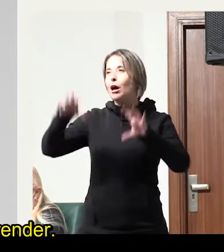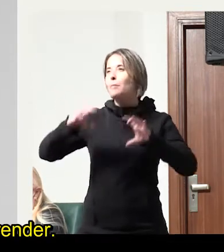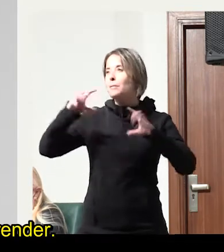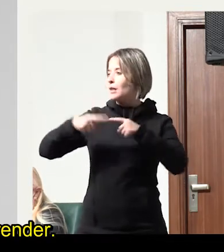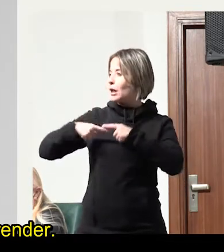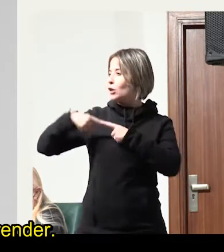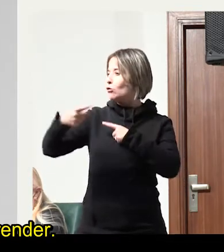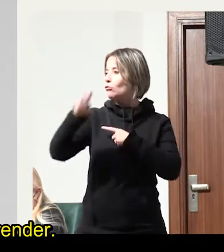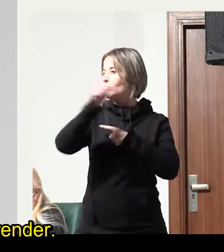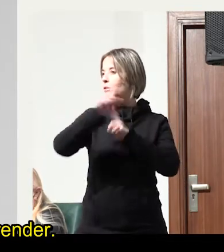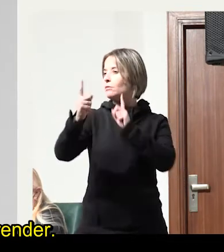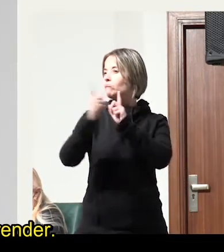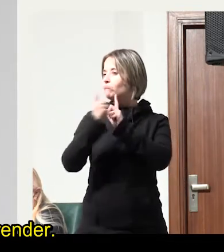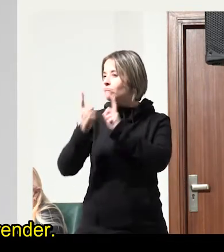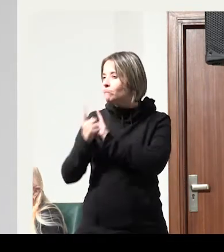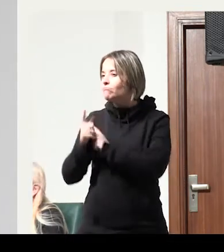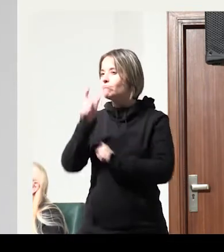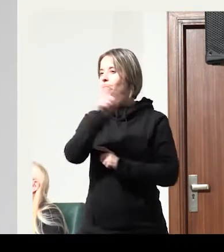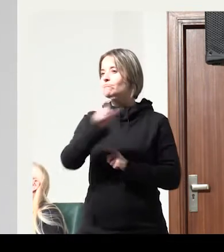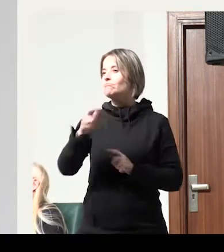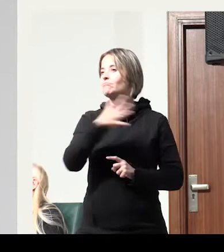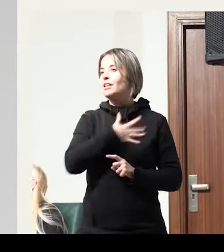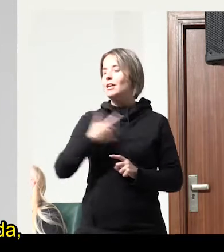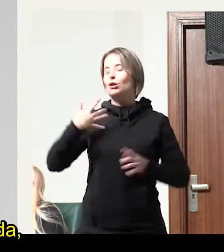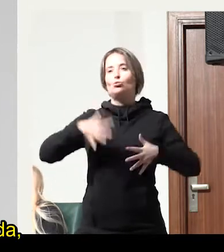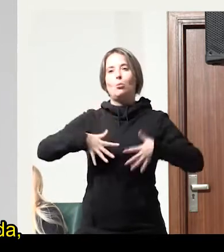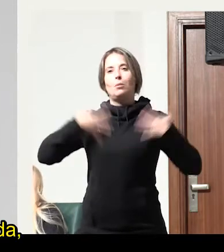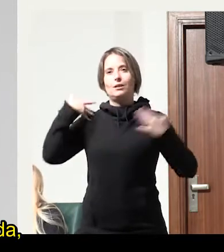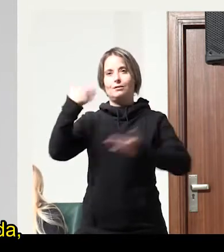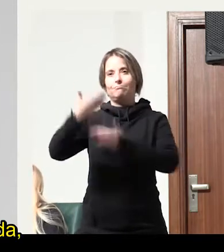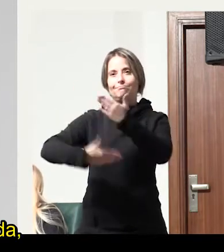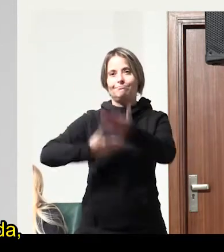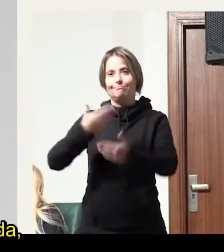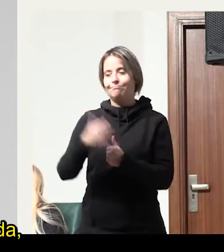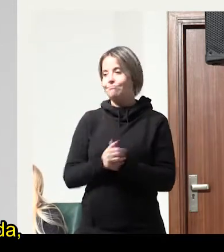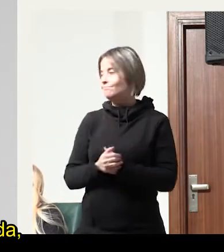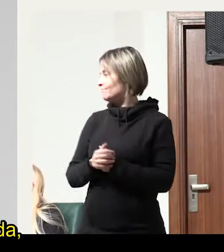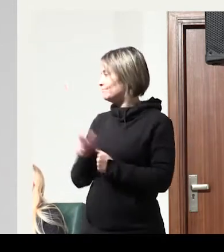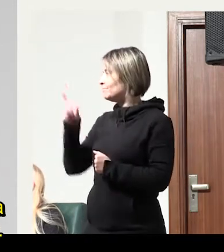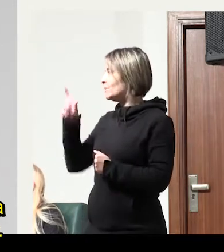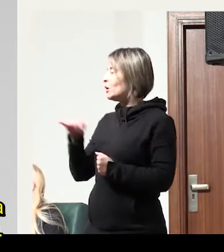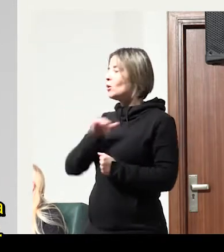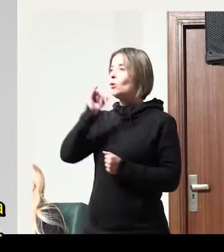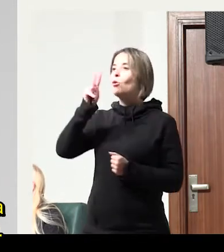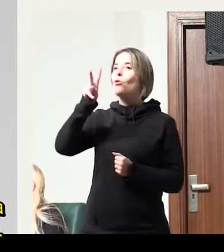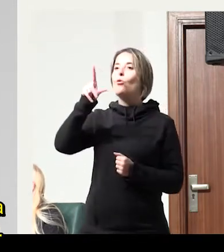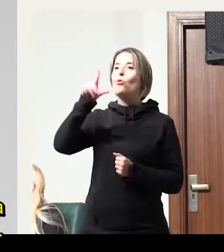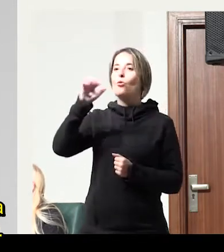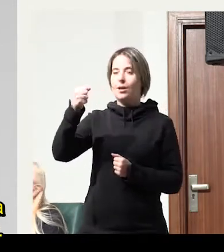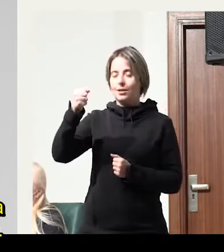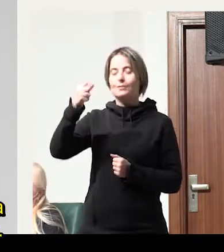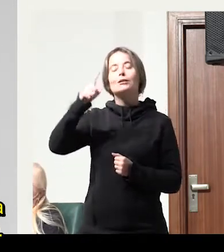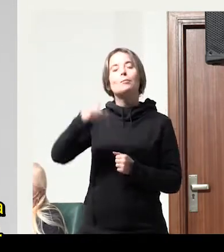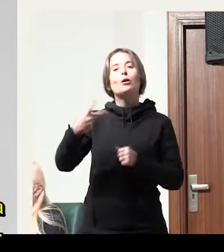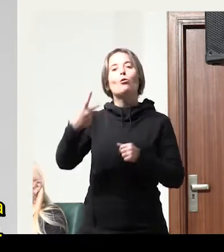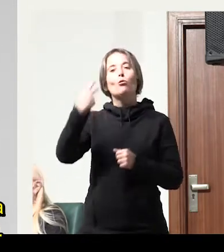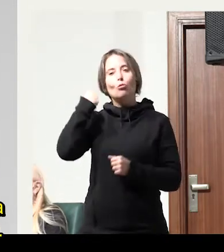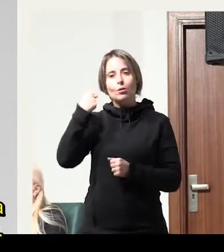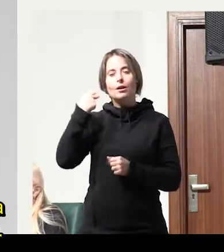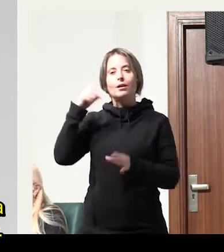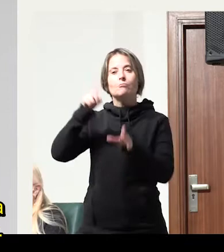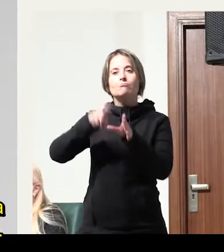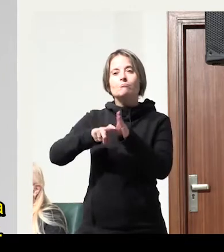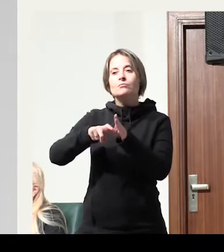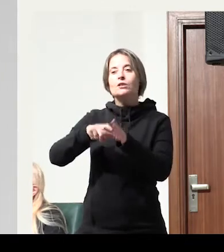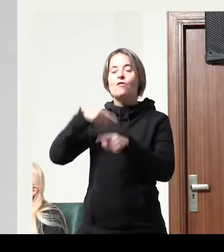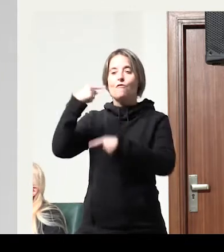dispuesta siempre a dejarse sorprender. Julia Larrimbe, también jubilada, sigue en activo como familia acogedora de niños